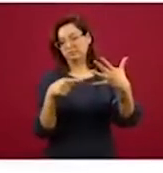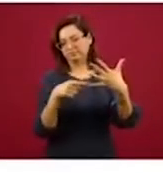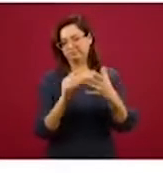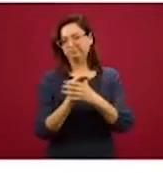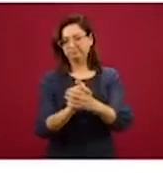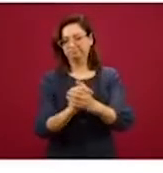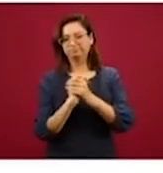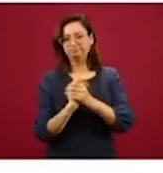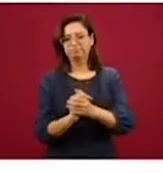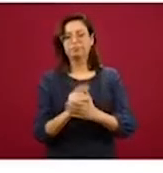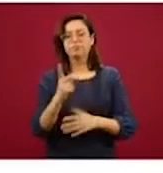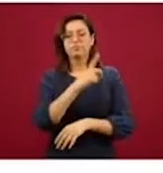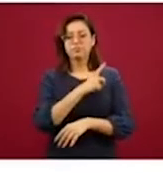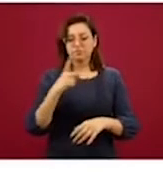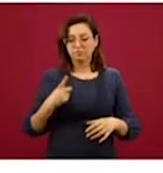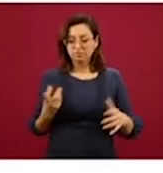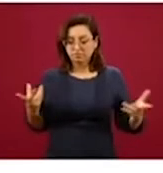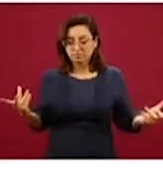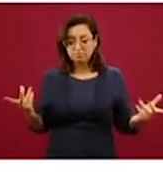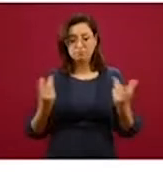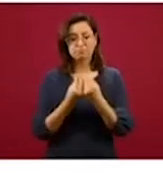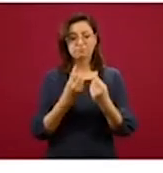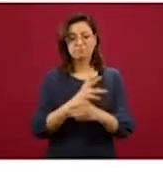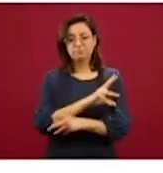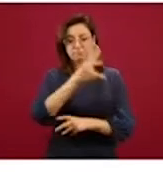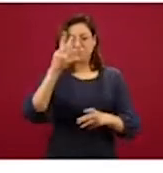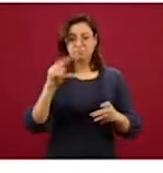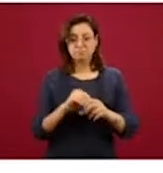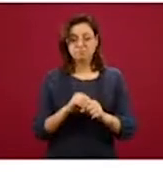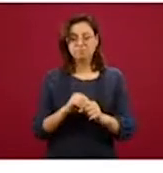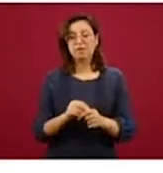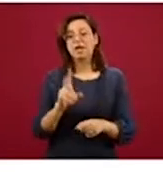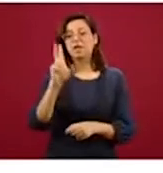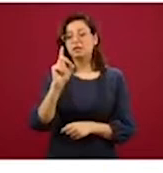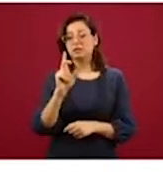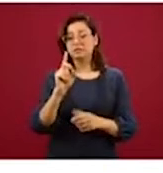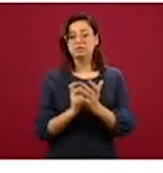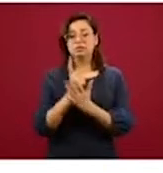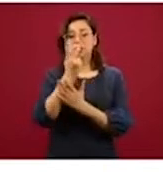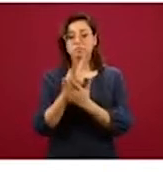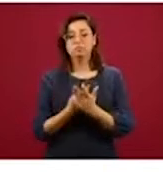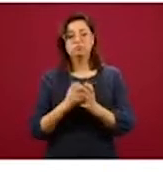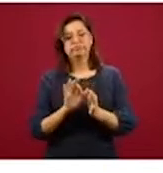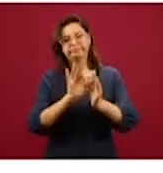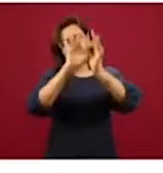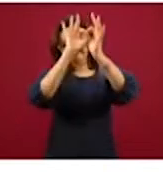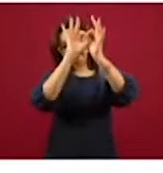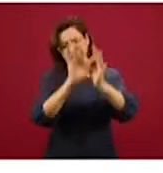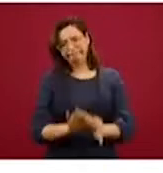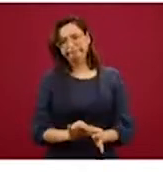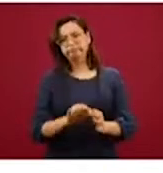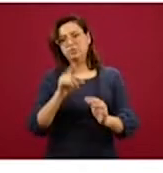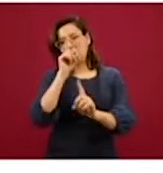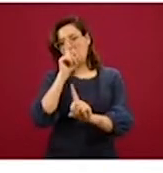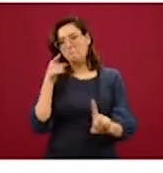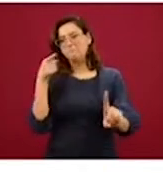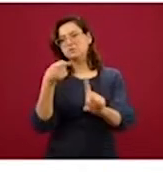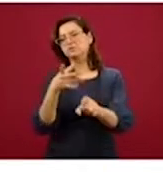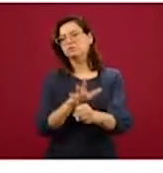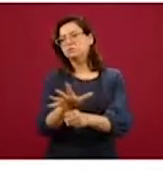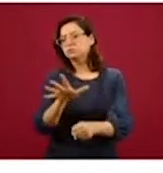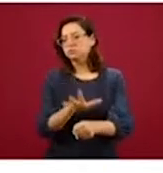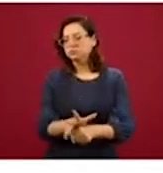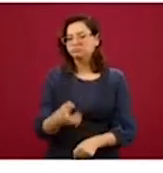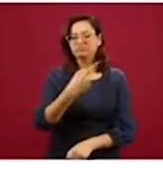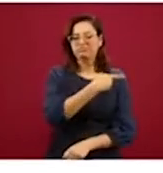de trabajar de manera integral. Estos 30 programas, como ustedes saben, van encaminados a combate de pobreza y